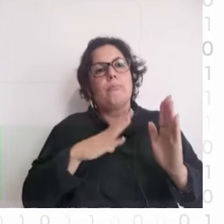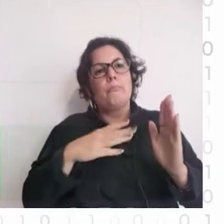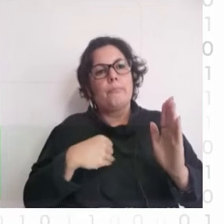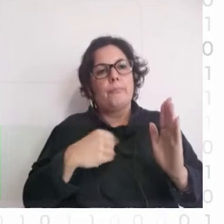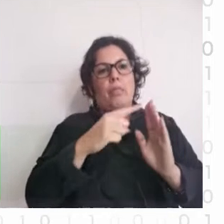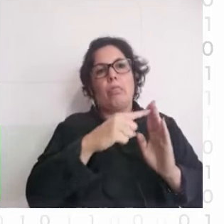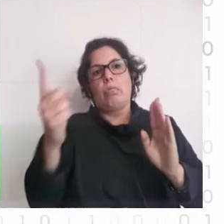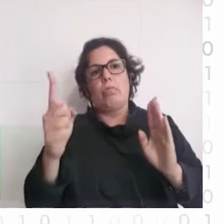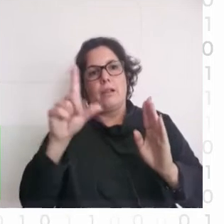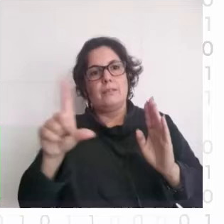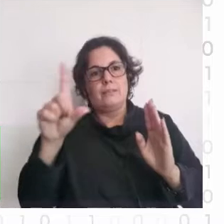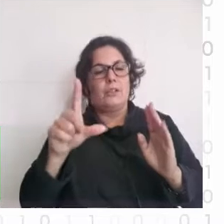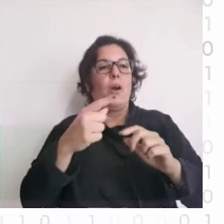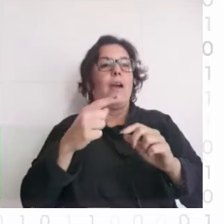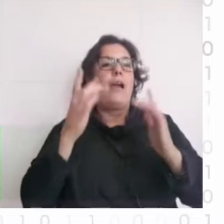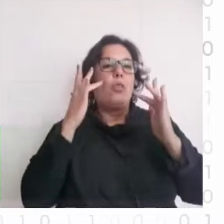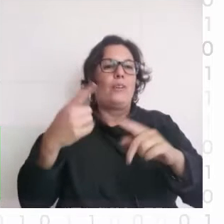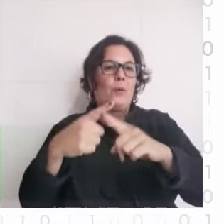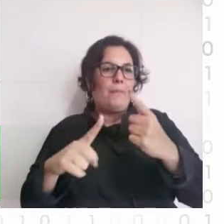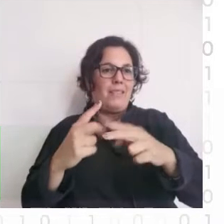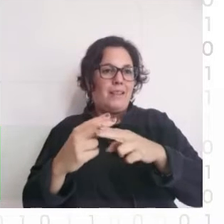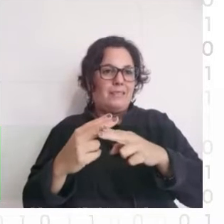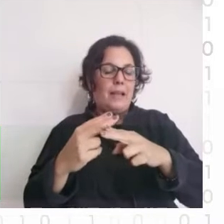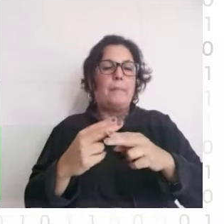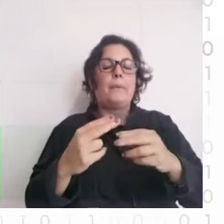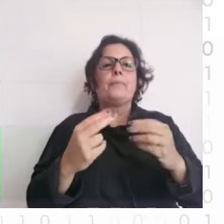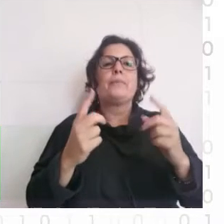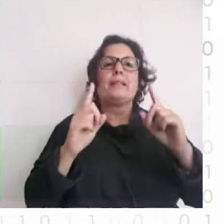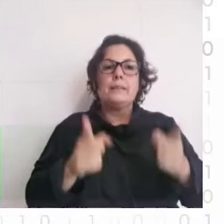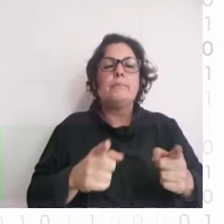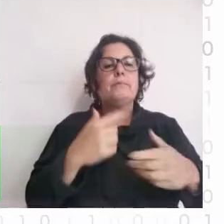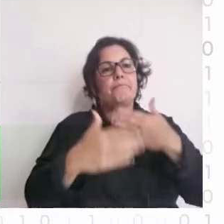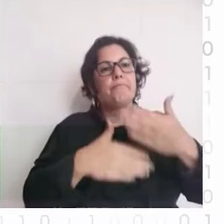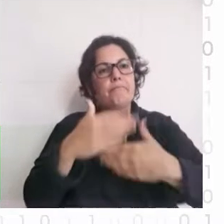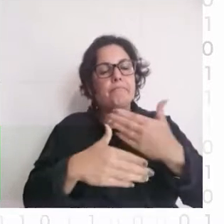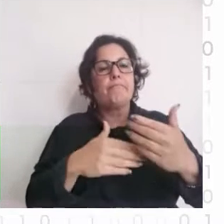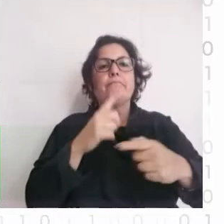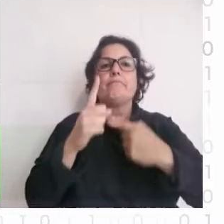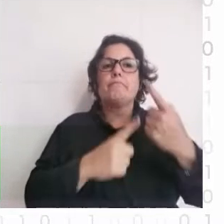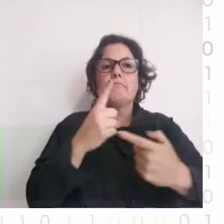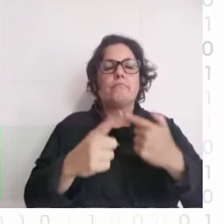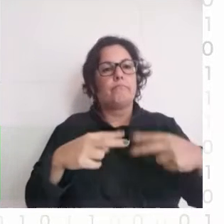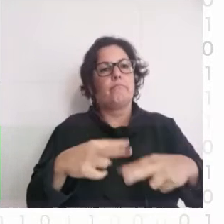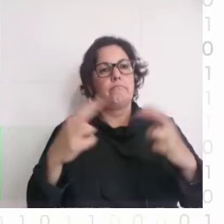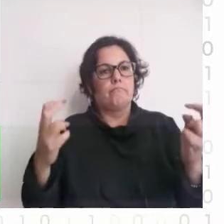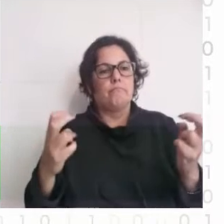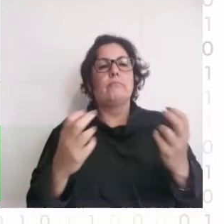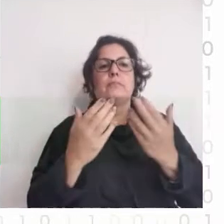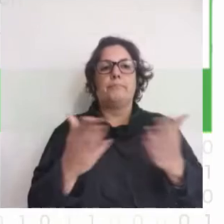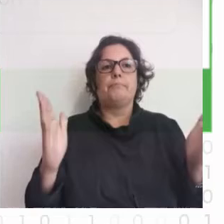media. Por último, para ir cerrando, hemos también desarrollado algunas líneas de investigación a